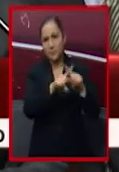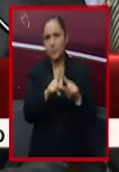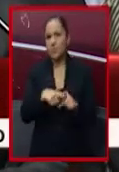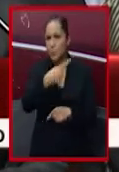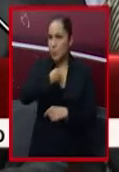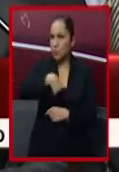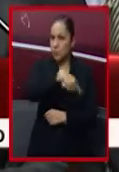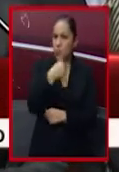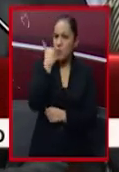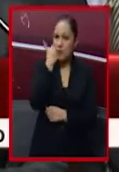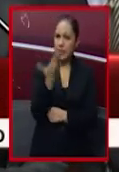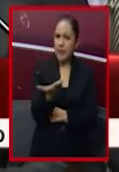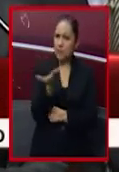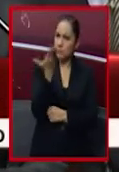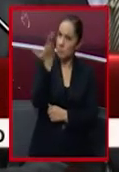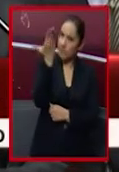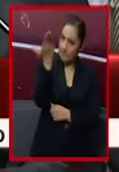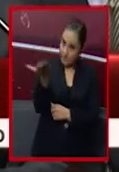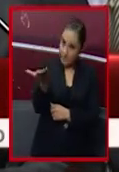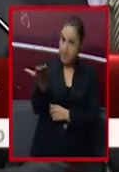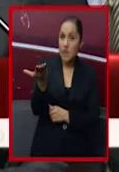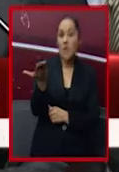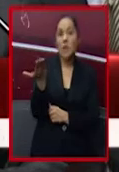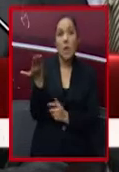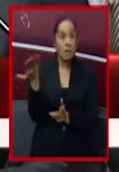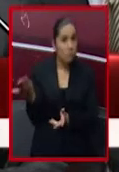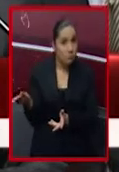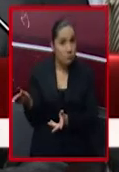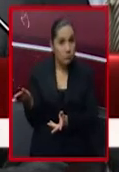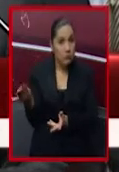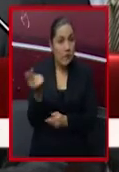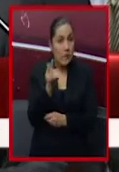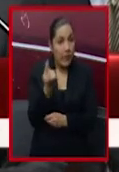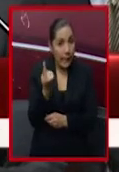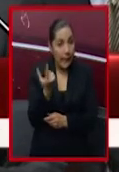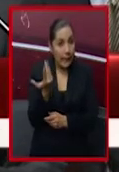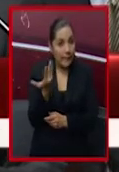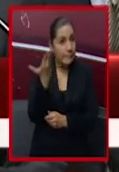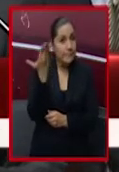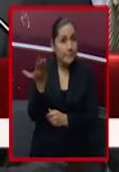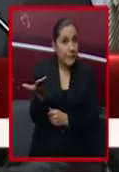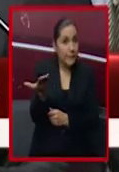oportunidad que el canciller,